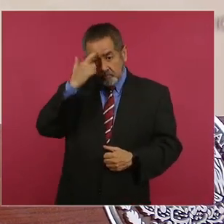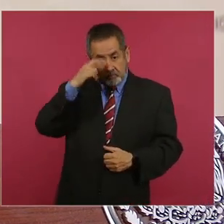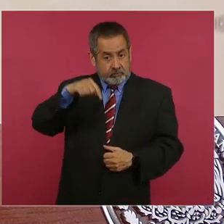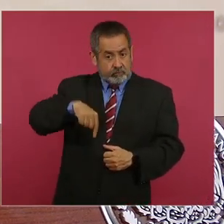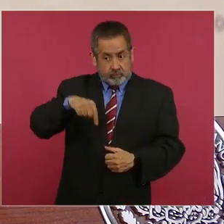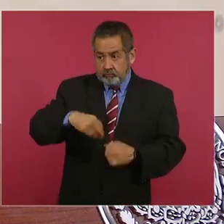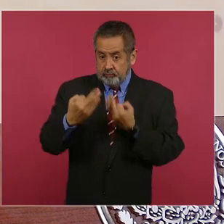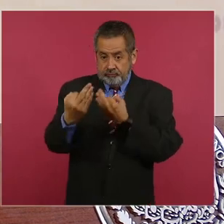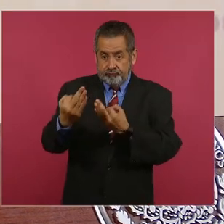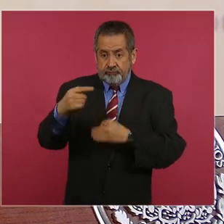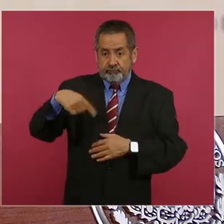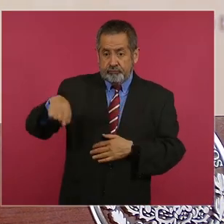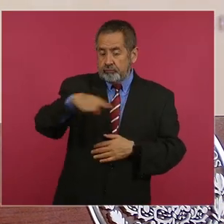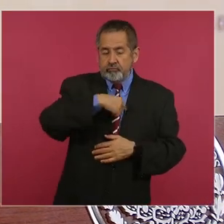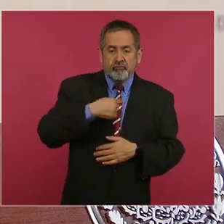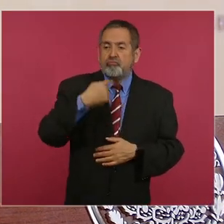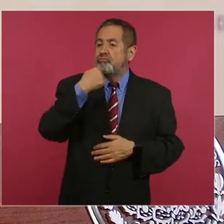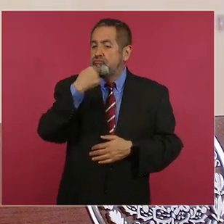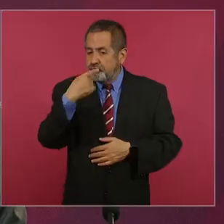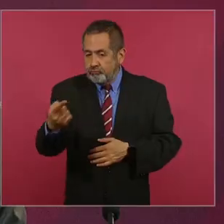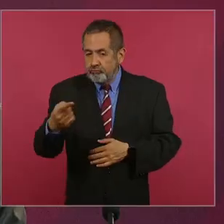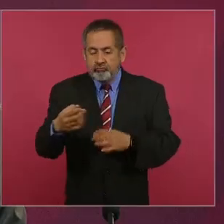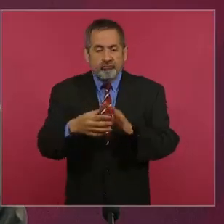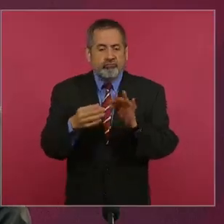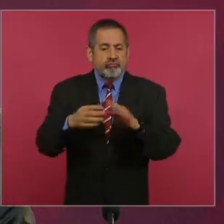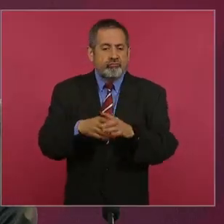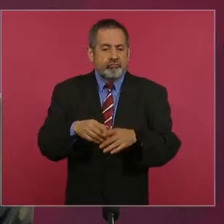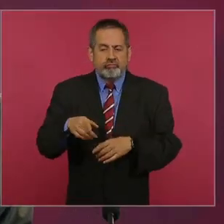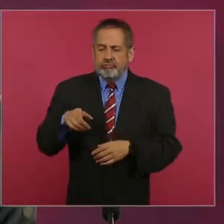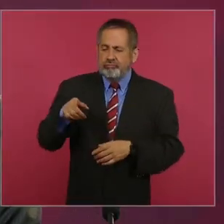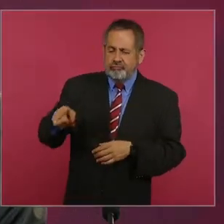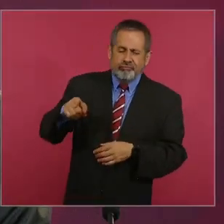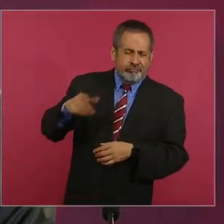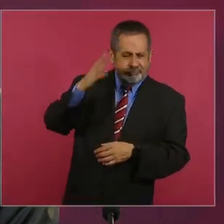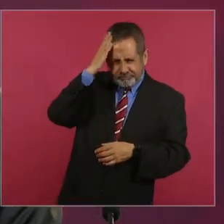una dirigente,